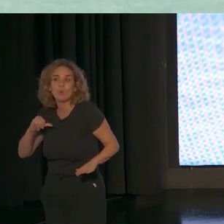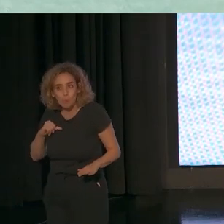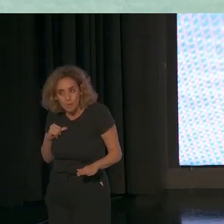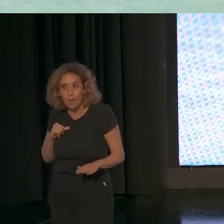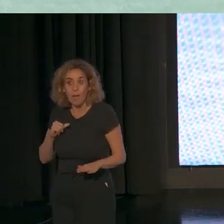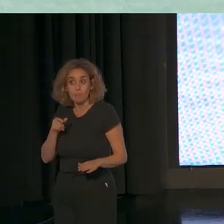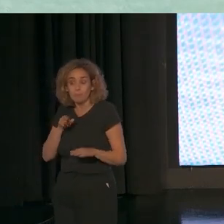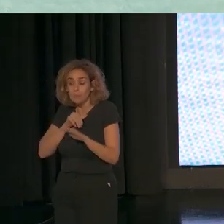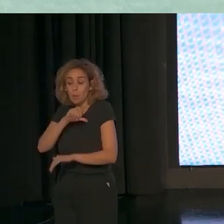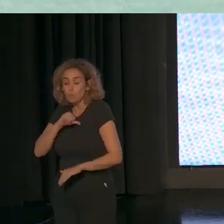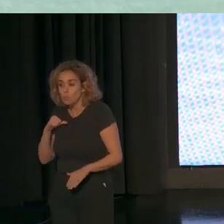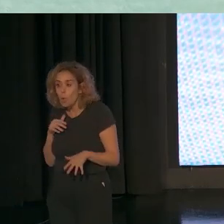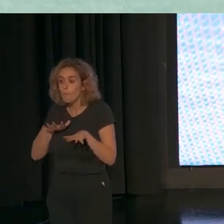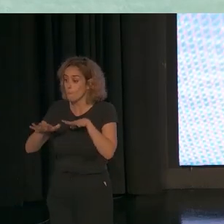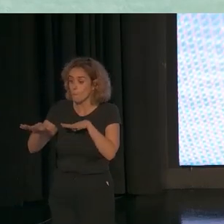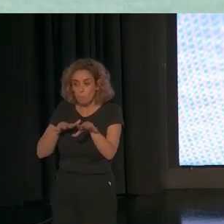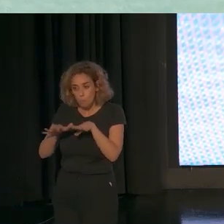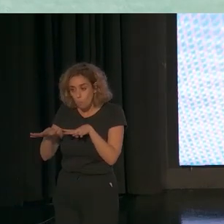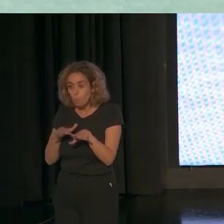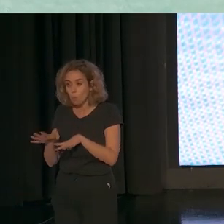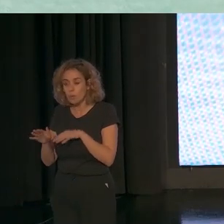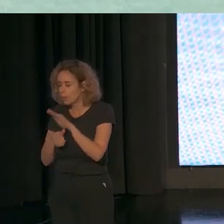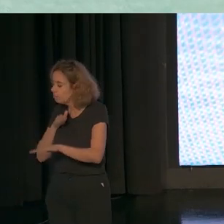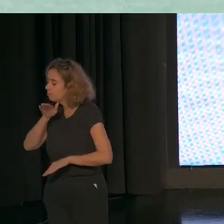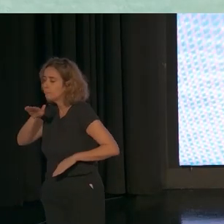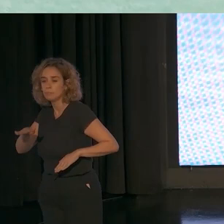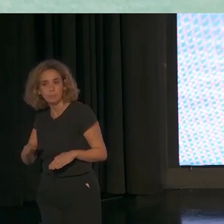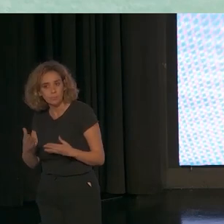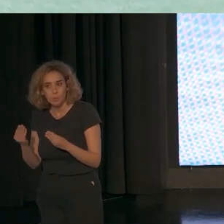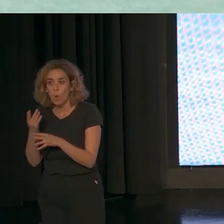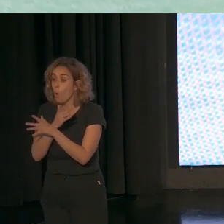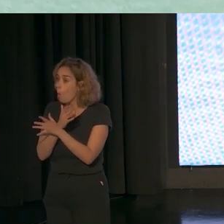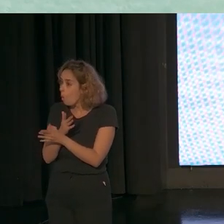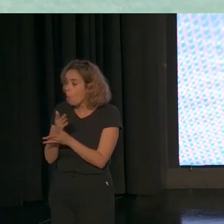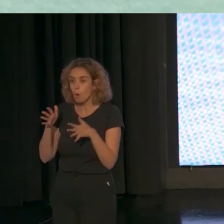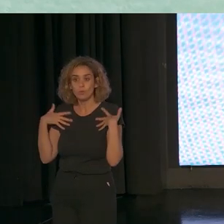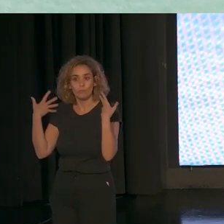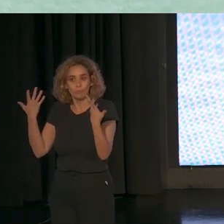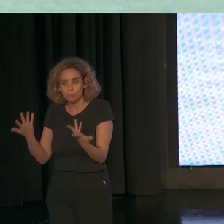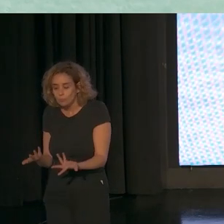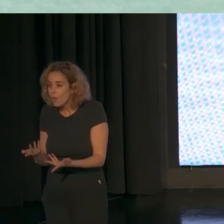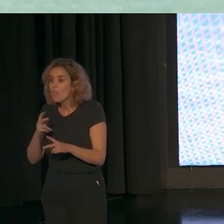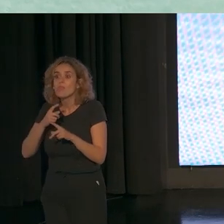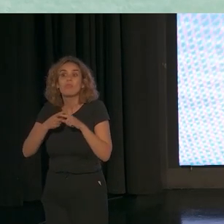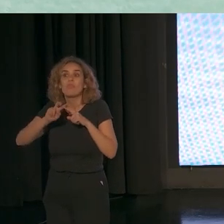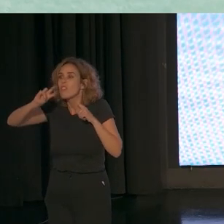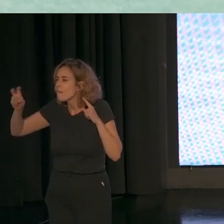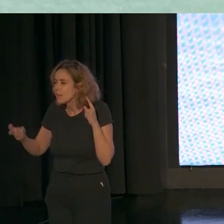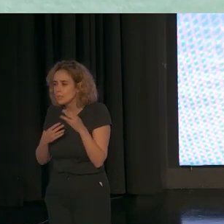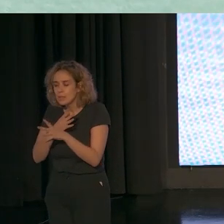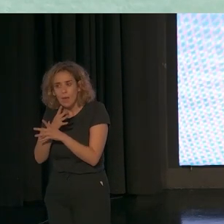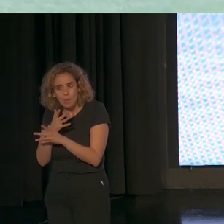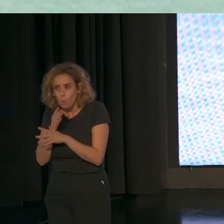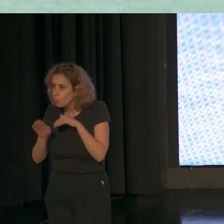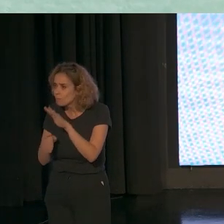autonomía personal en movilidad avanzan muchísimo en juego espontáneo en diversidad de juegos también avanzan